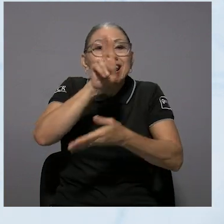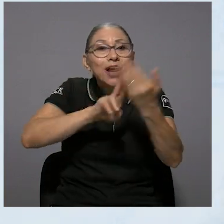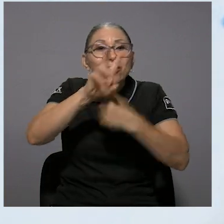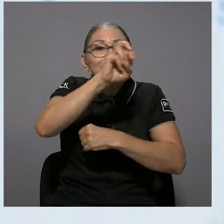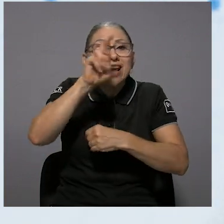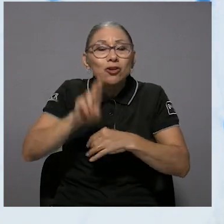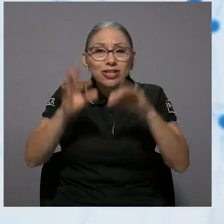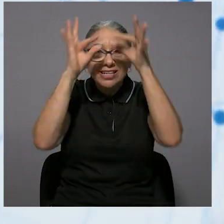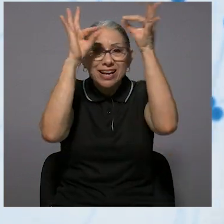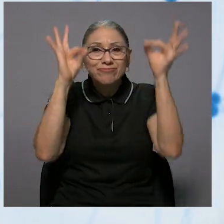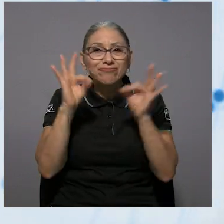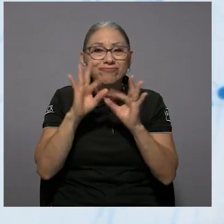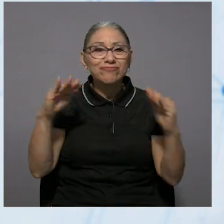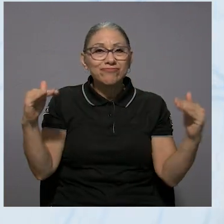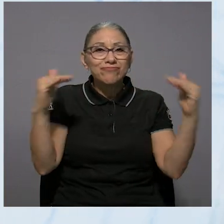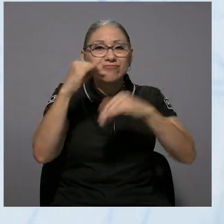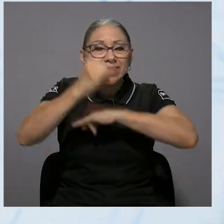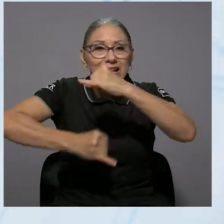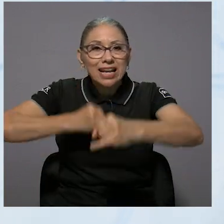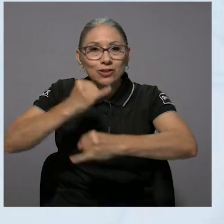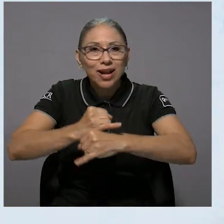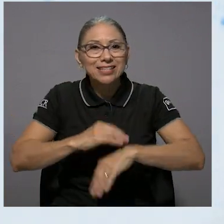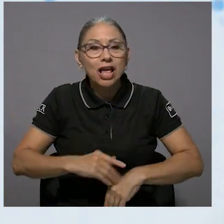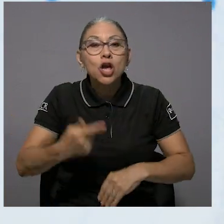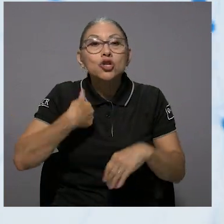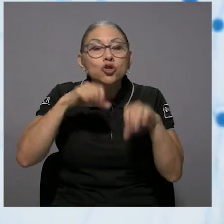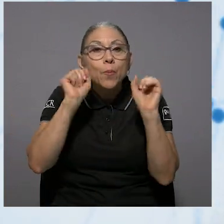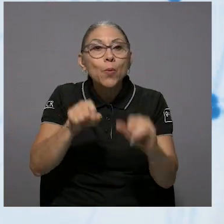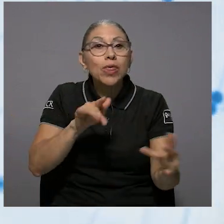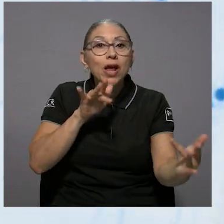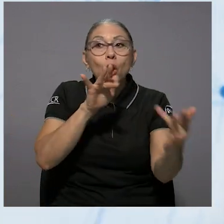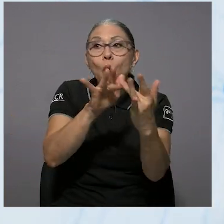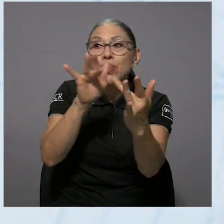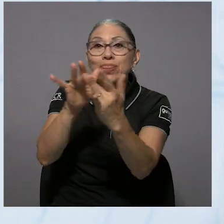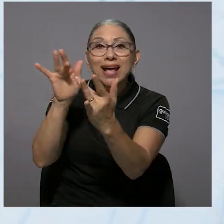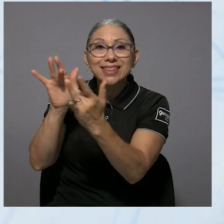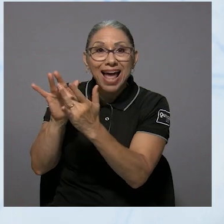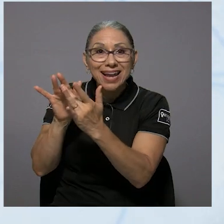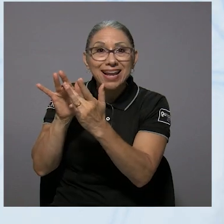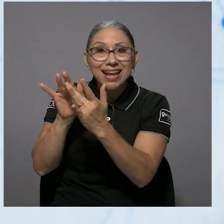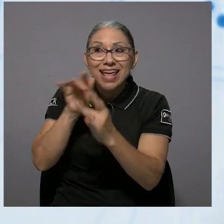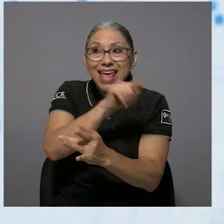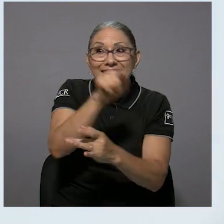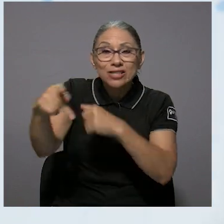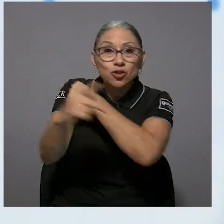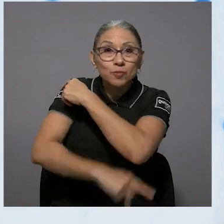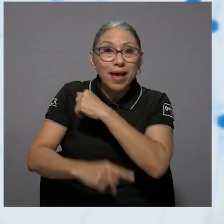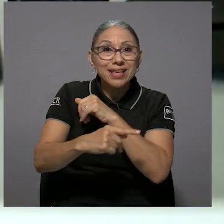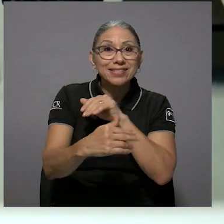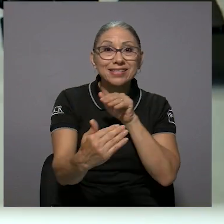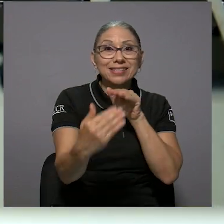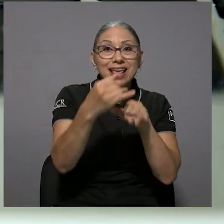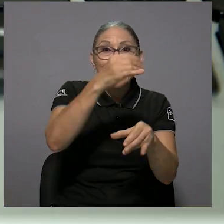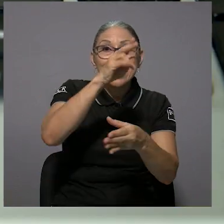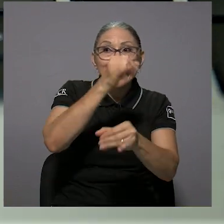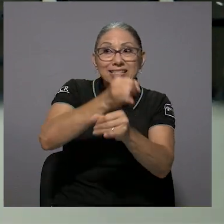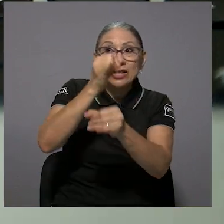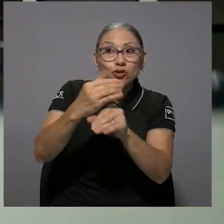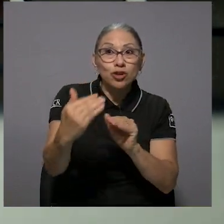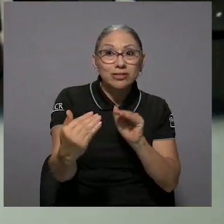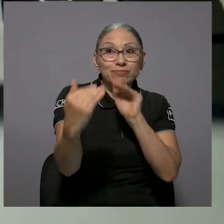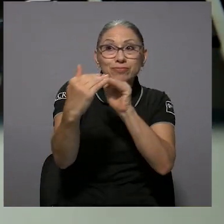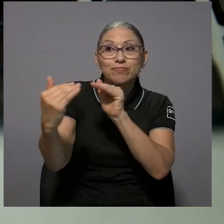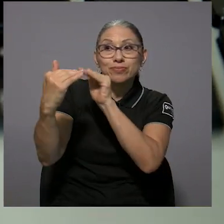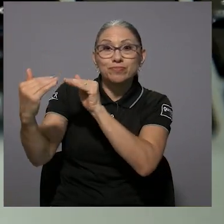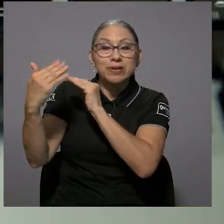Universidad de Costa Rica. Yo pude contactar a pares en cada uno de estos países, contacté más de 8, yo creo que al